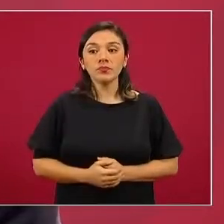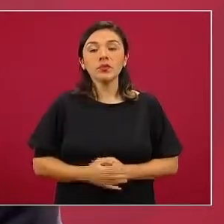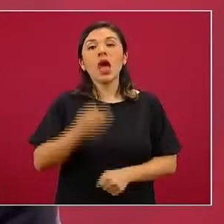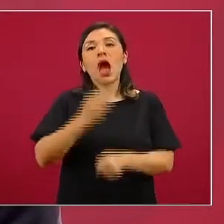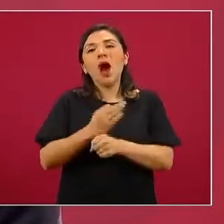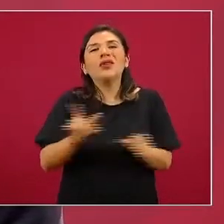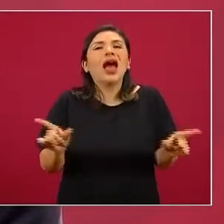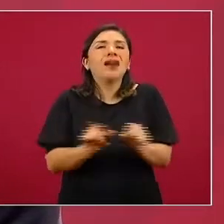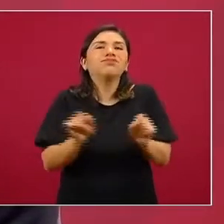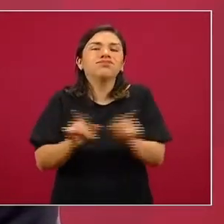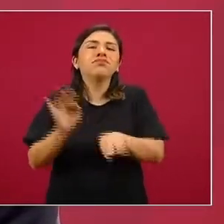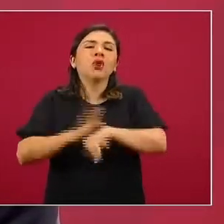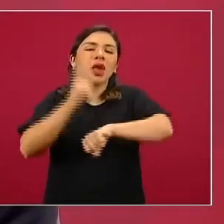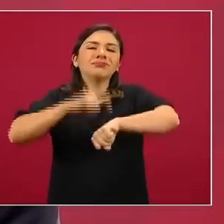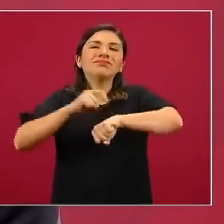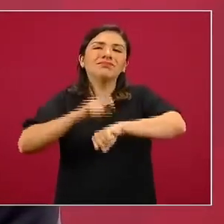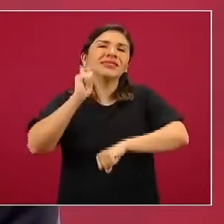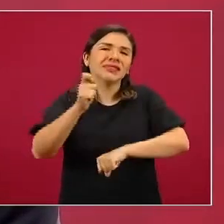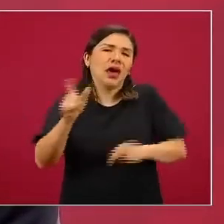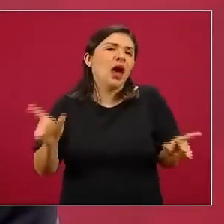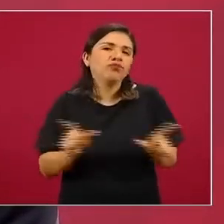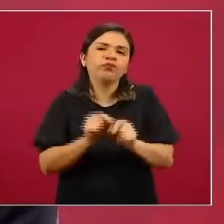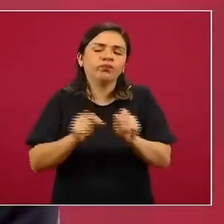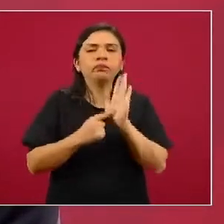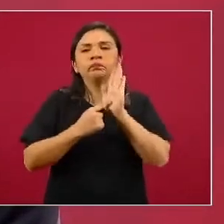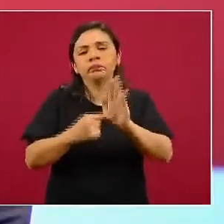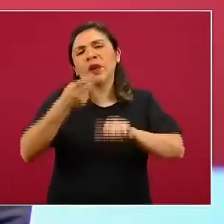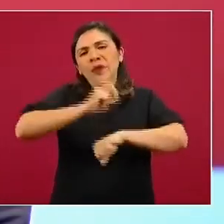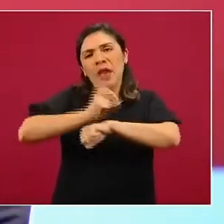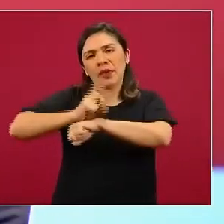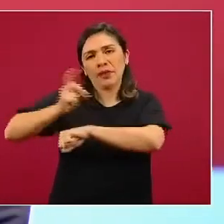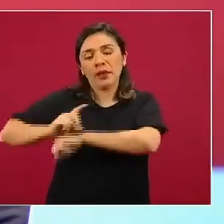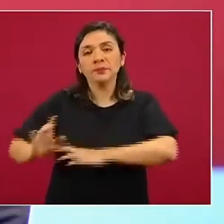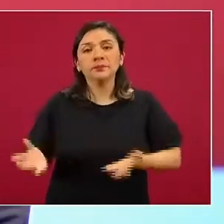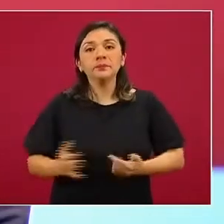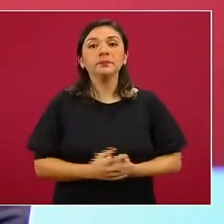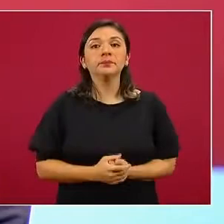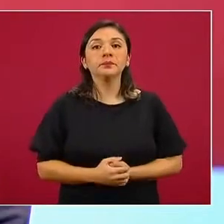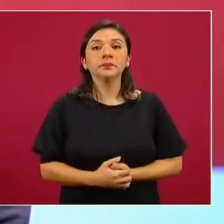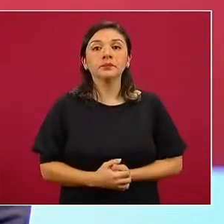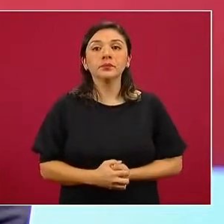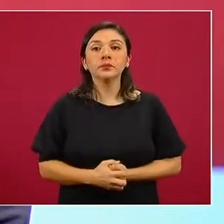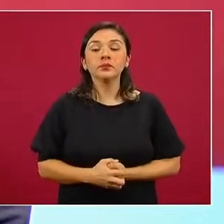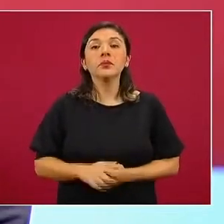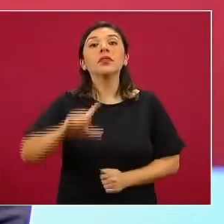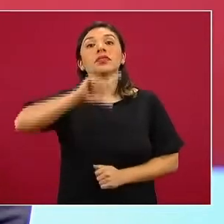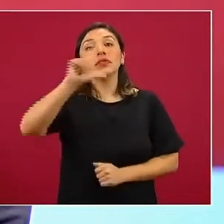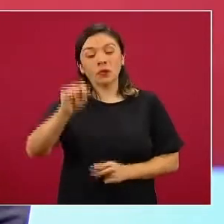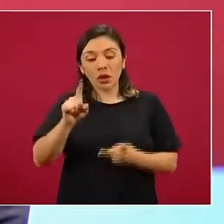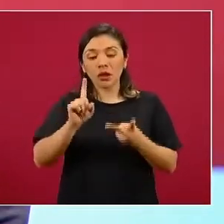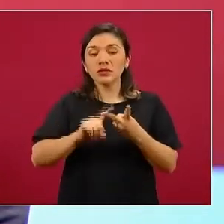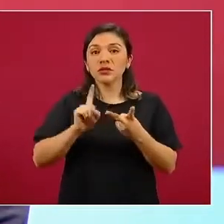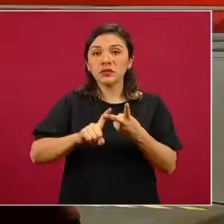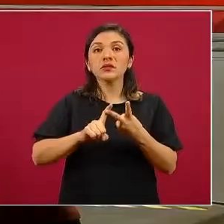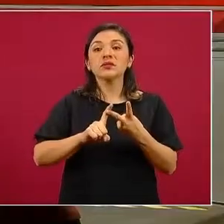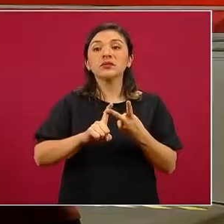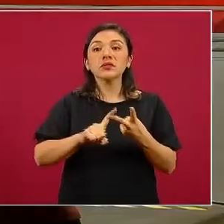por razones de tiempo, es más breve y se presenta aquí todos los días. Y después tenemos un